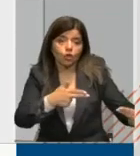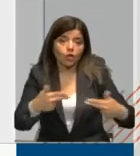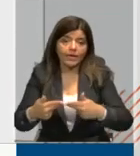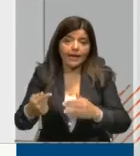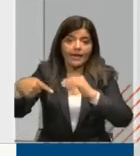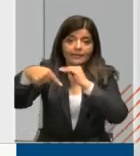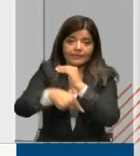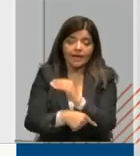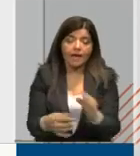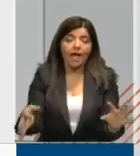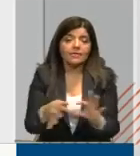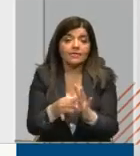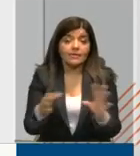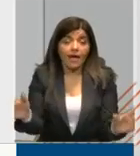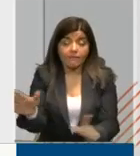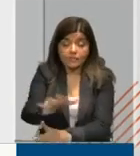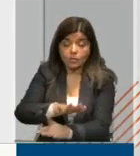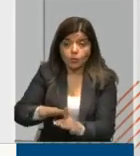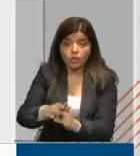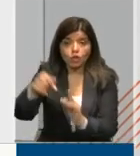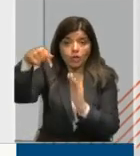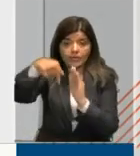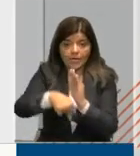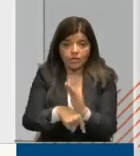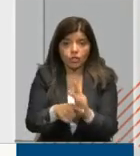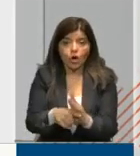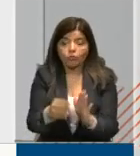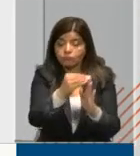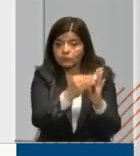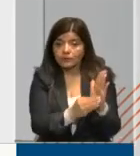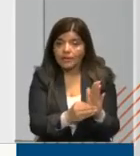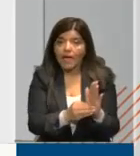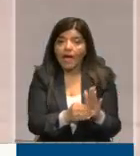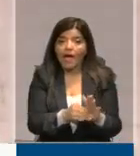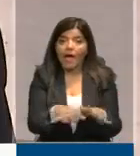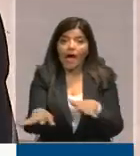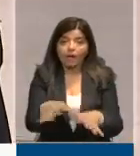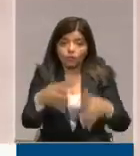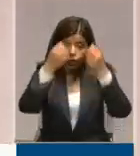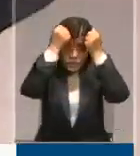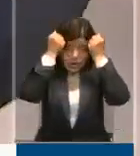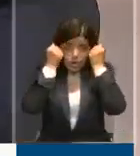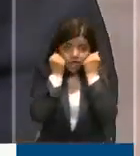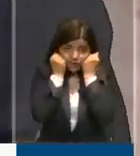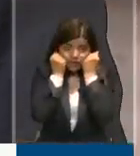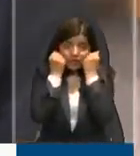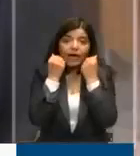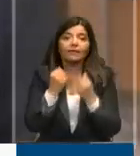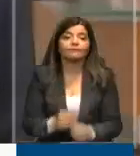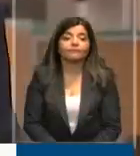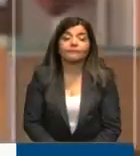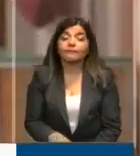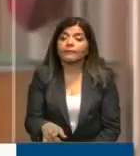interior, añadiendo una nueva hipótesis. Acto terrorista. Y esto creo que lo que hace es